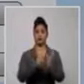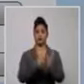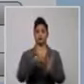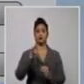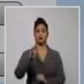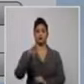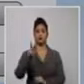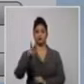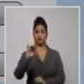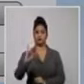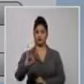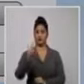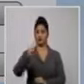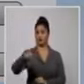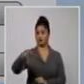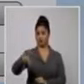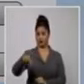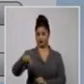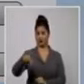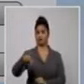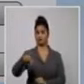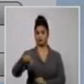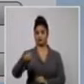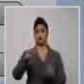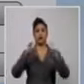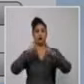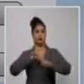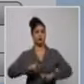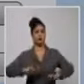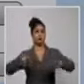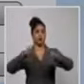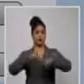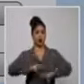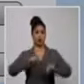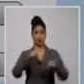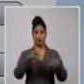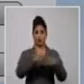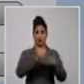1.904.926 muestras procesadas y